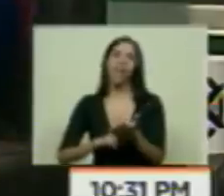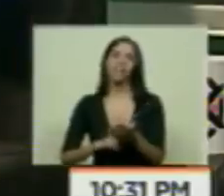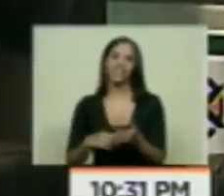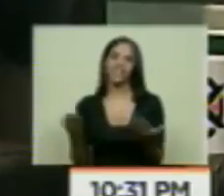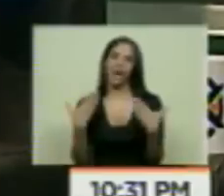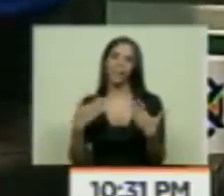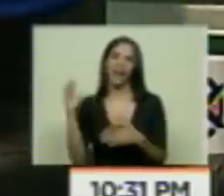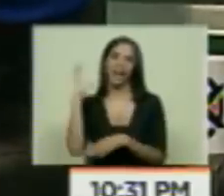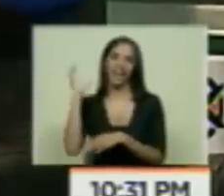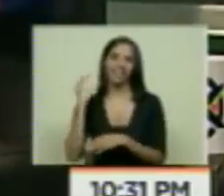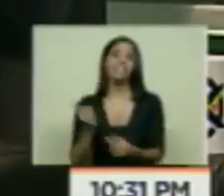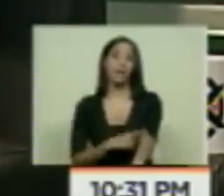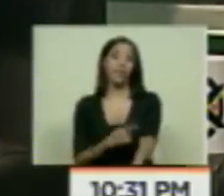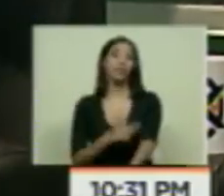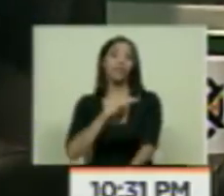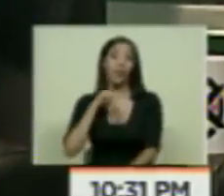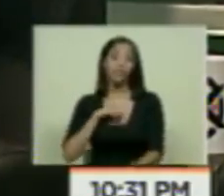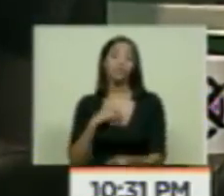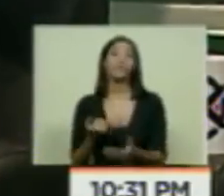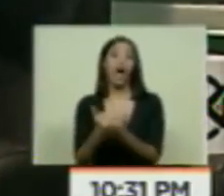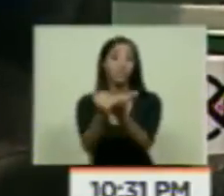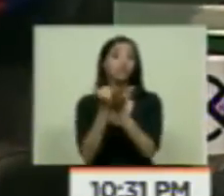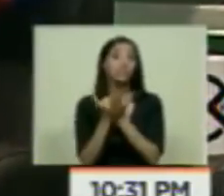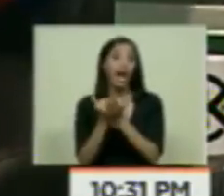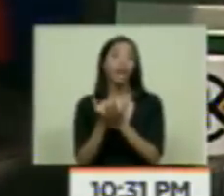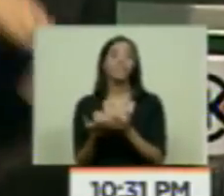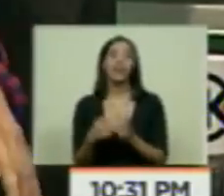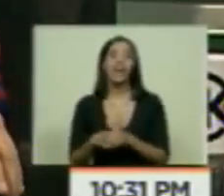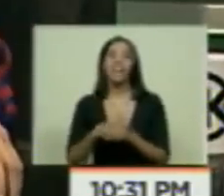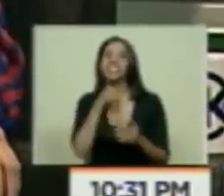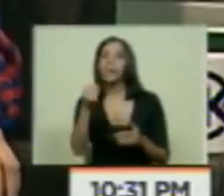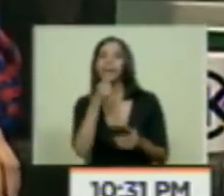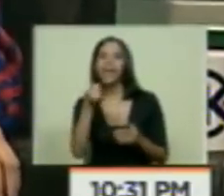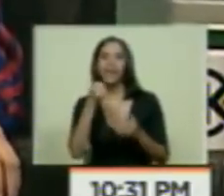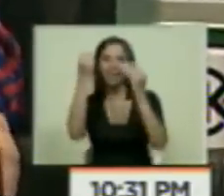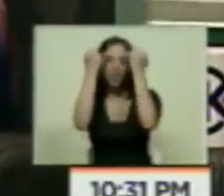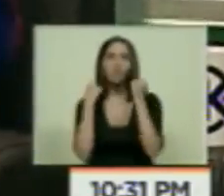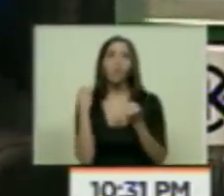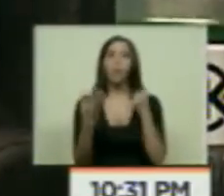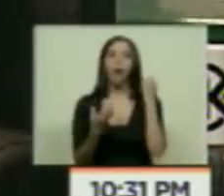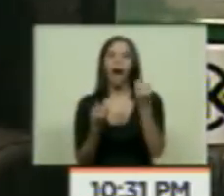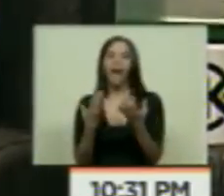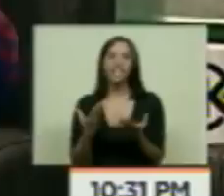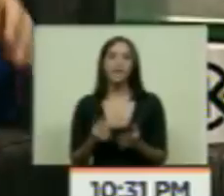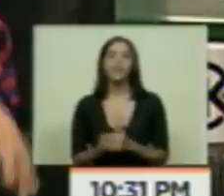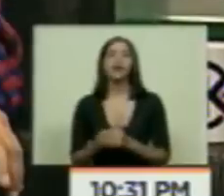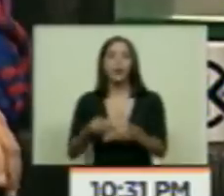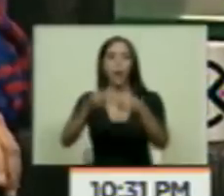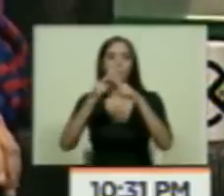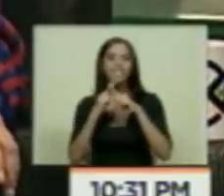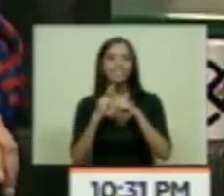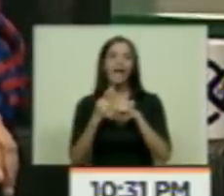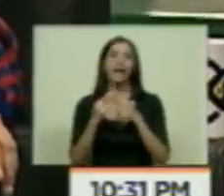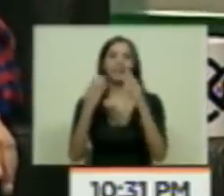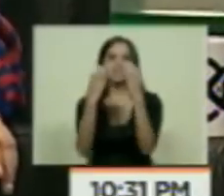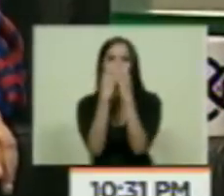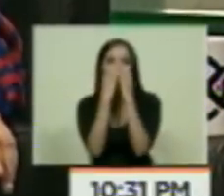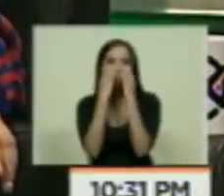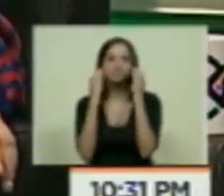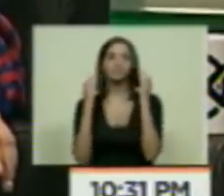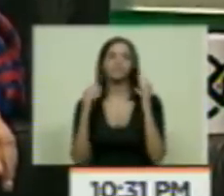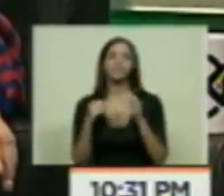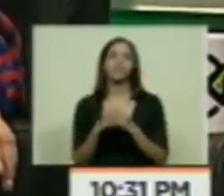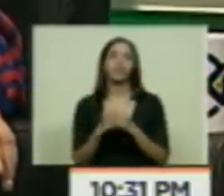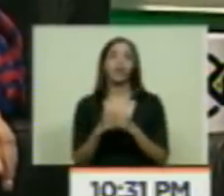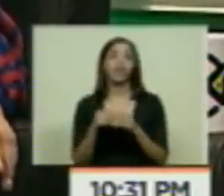hermano nuestro, eso nos ayudaba a nosotros en el momento del reportaje en la época de la guarimba. En cualquier momento. Estaba la máscara antigua, por cierto, no te